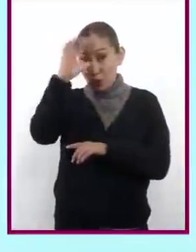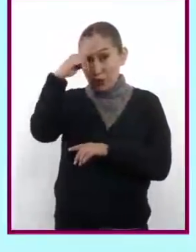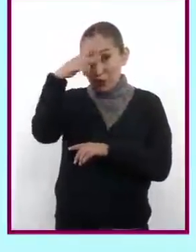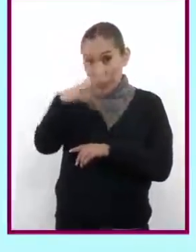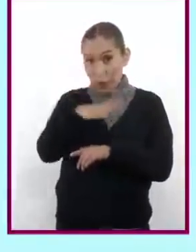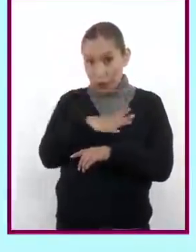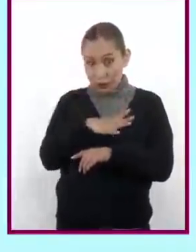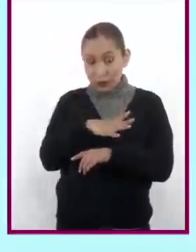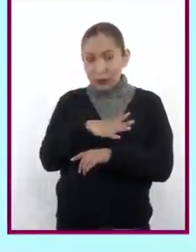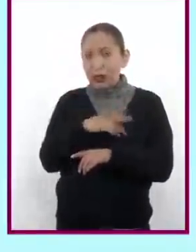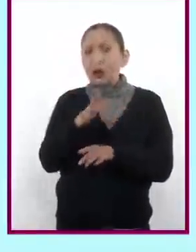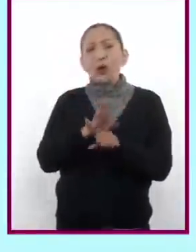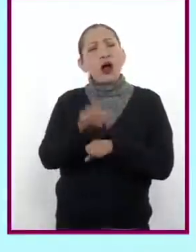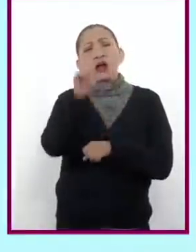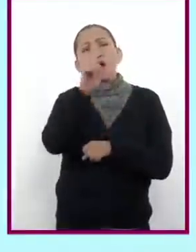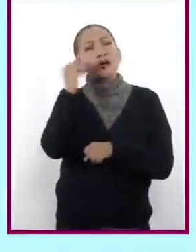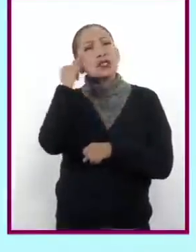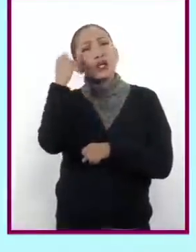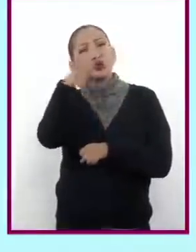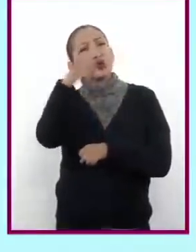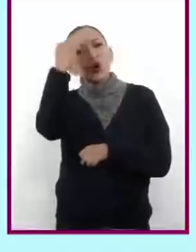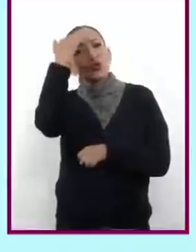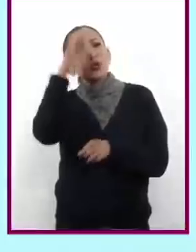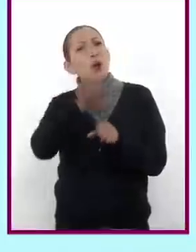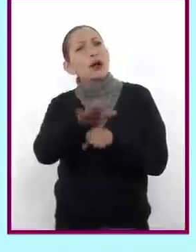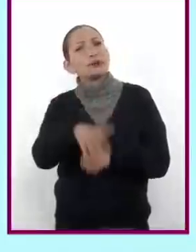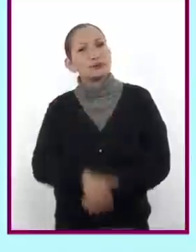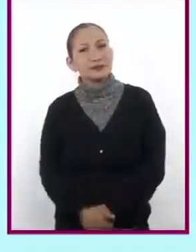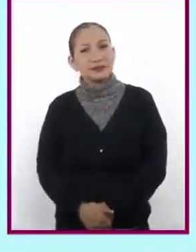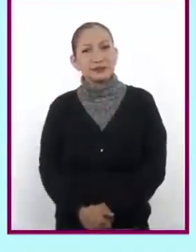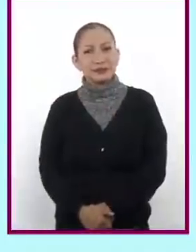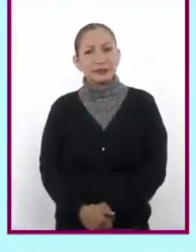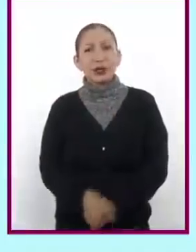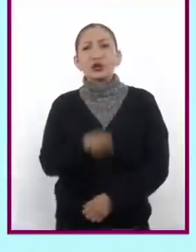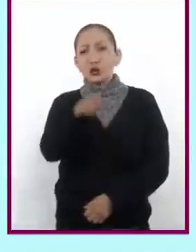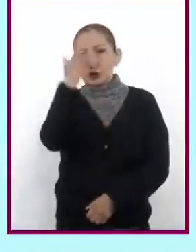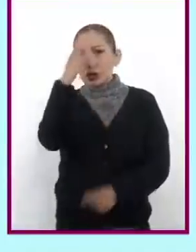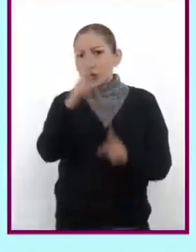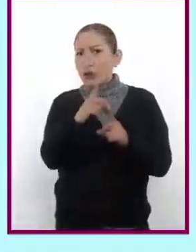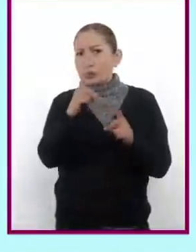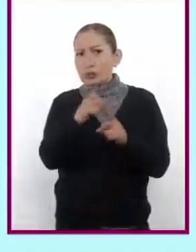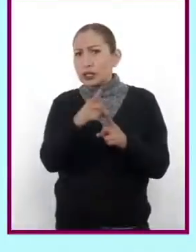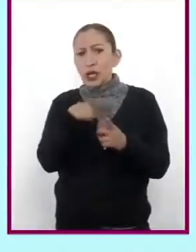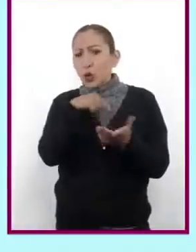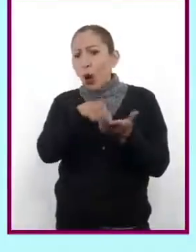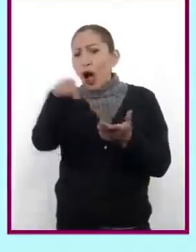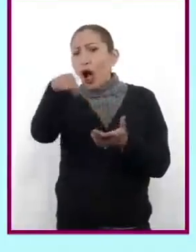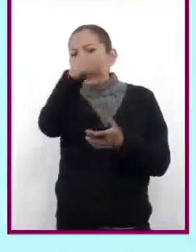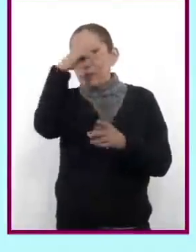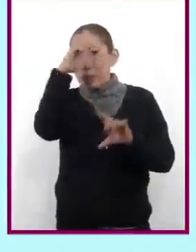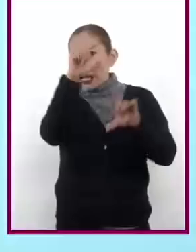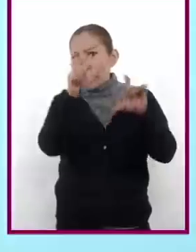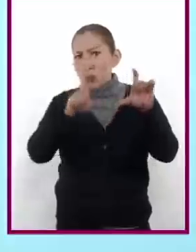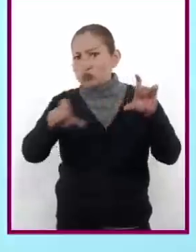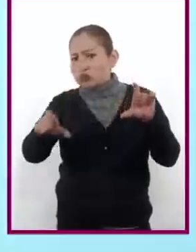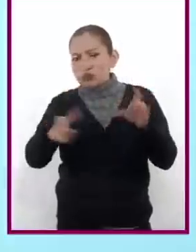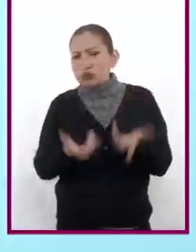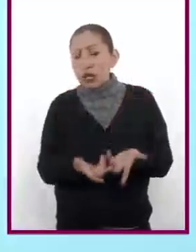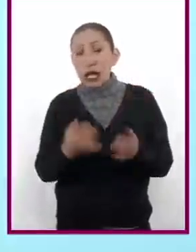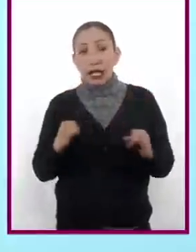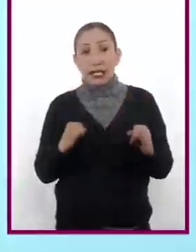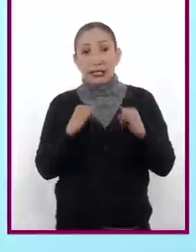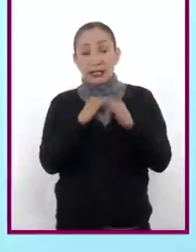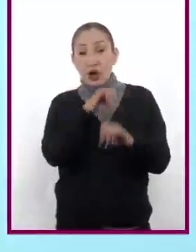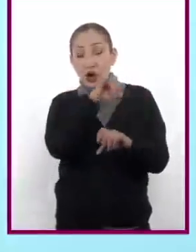país, ¿cuáles lenguas indígenas conocen? ¿Saben dónde se ubican geográficamente? El